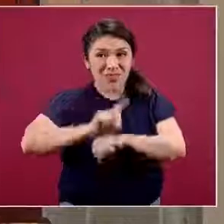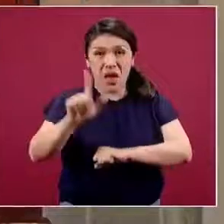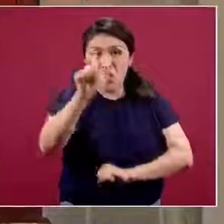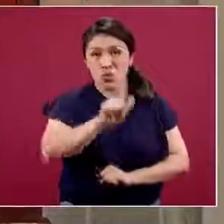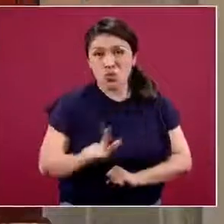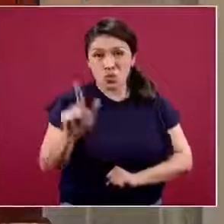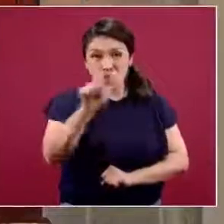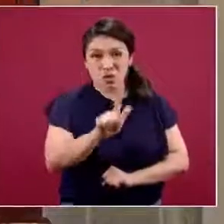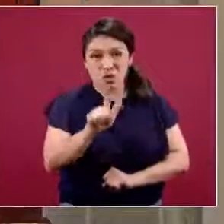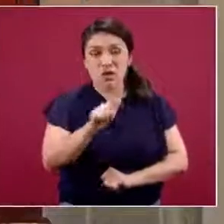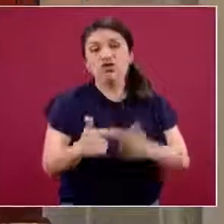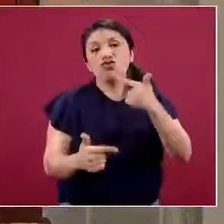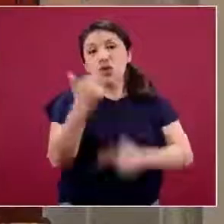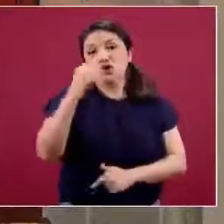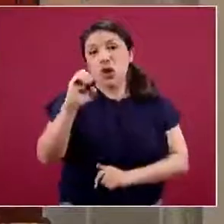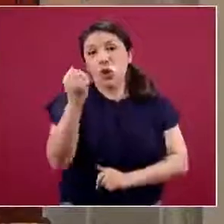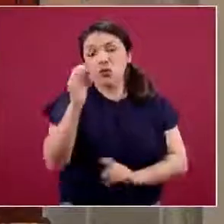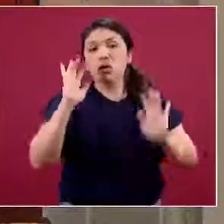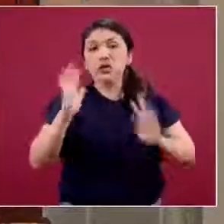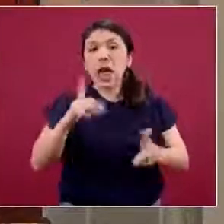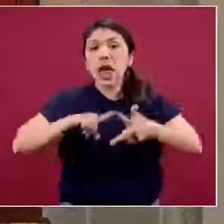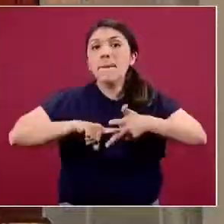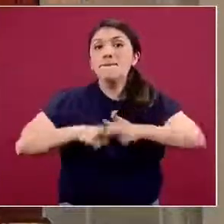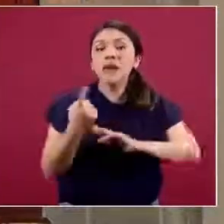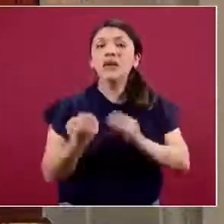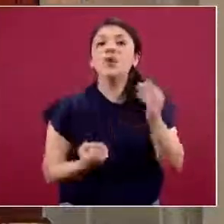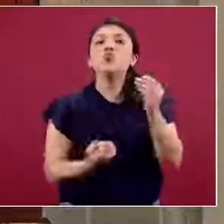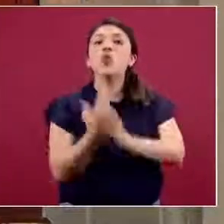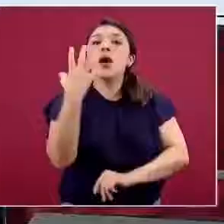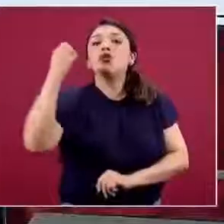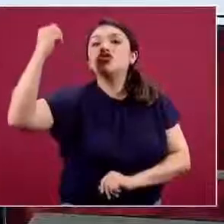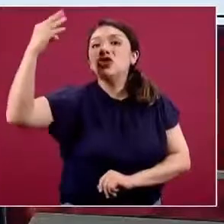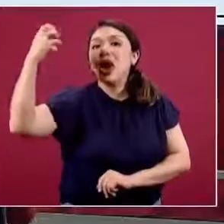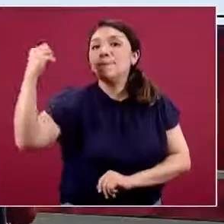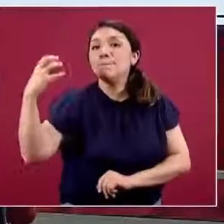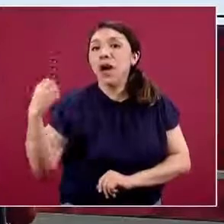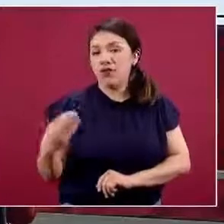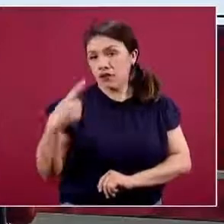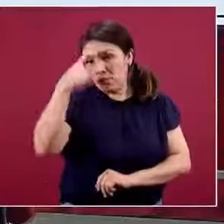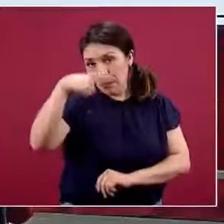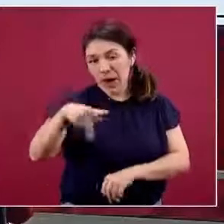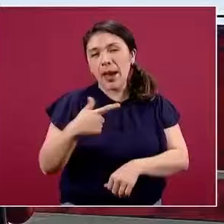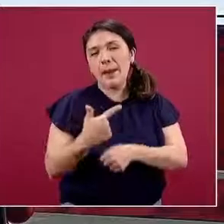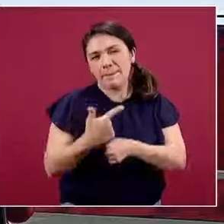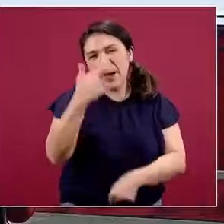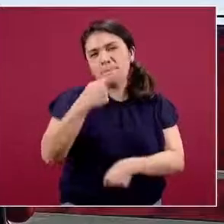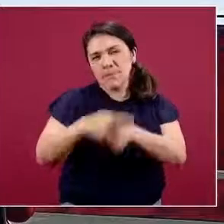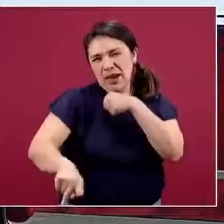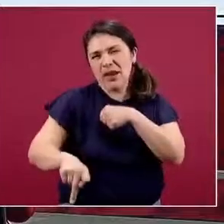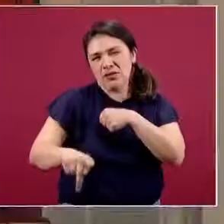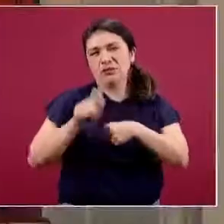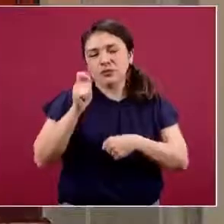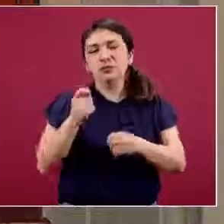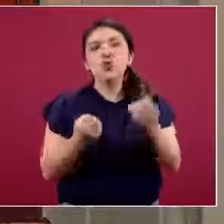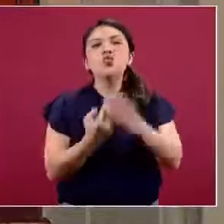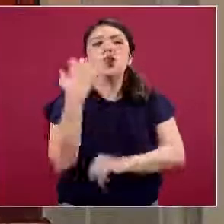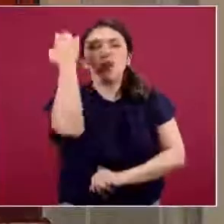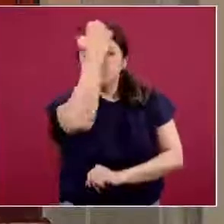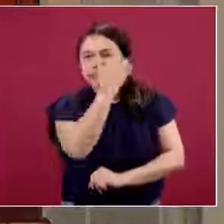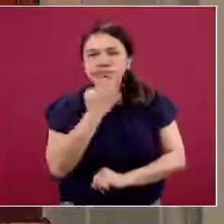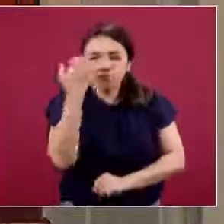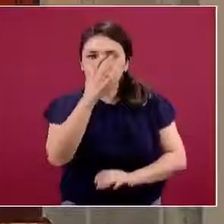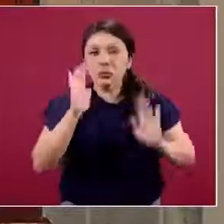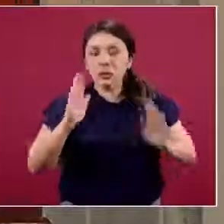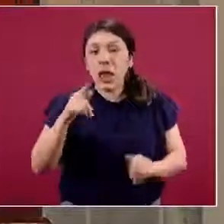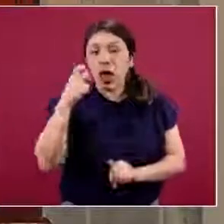lunes 12 de octubre, iniciará un nuevo semáforo de riesgo, es decir, una nueva evaluación en